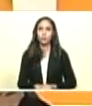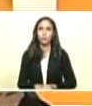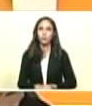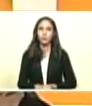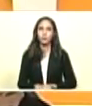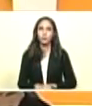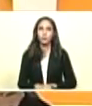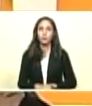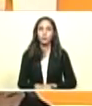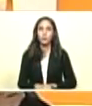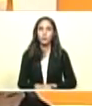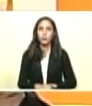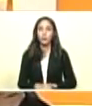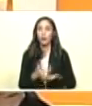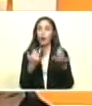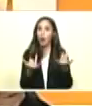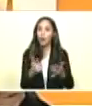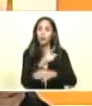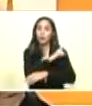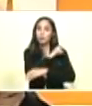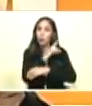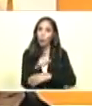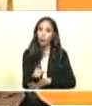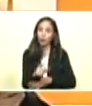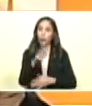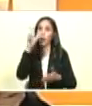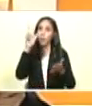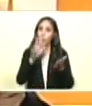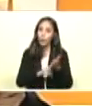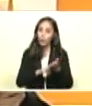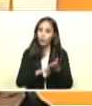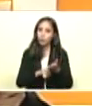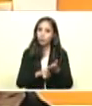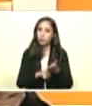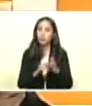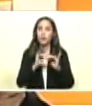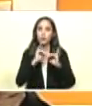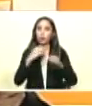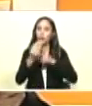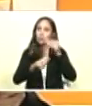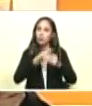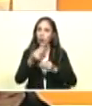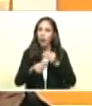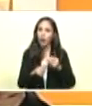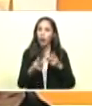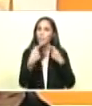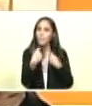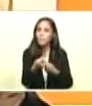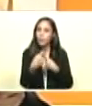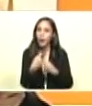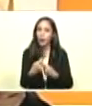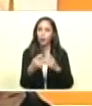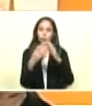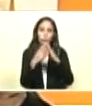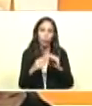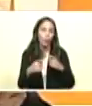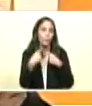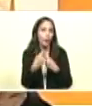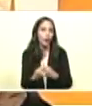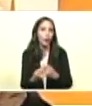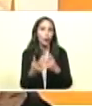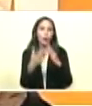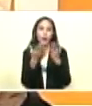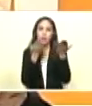autorizo y ordeno que se proceda a el pago de los servicios consulares